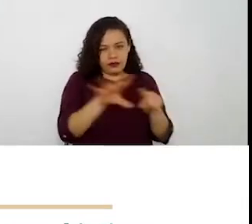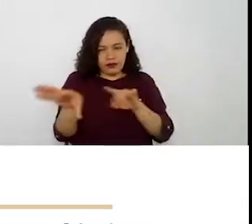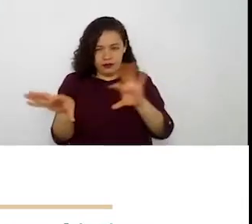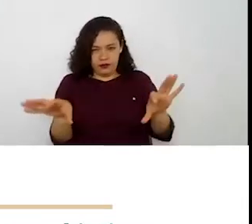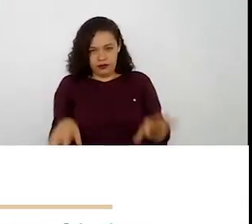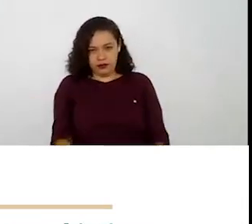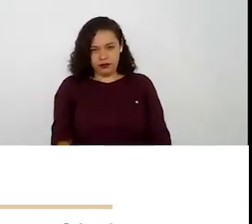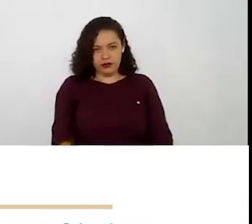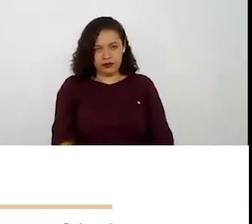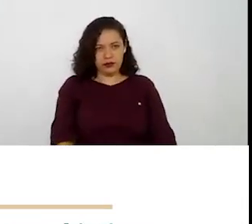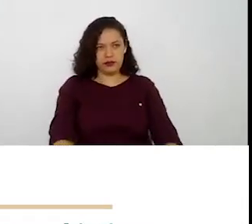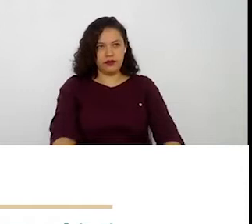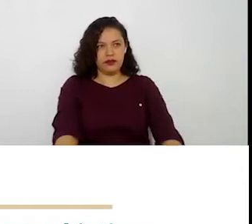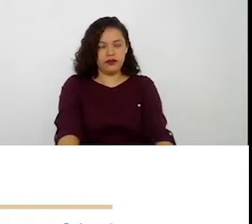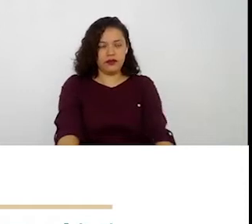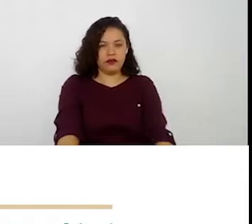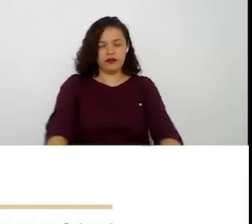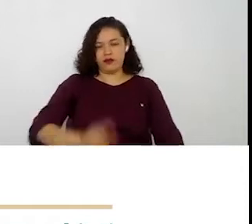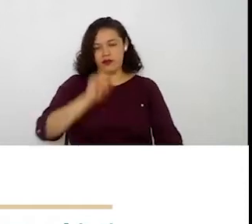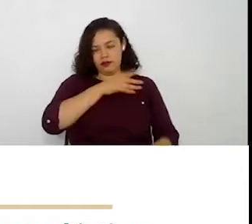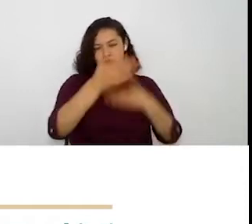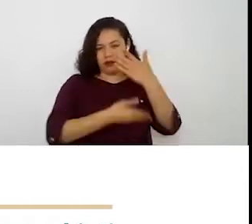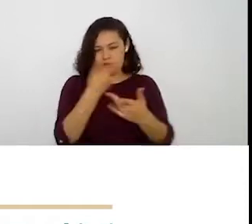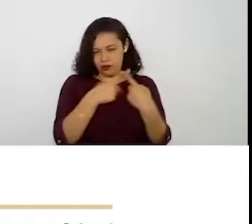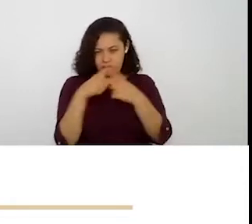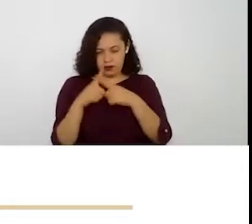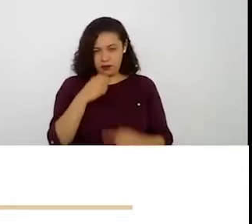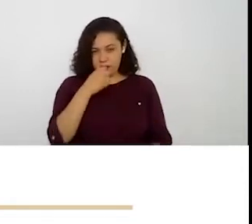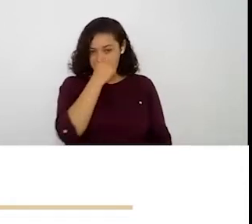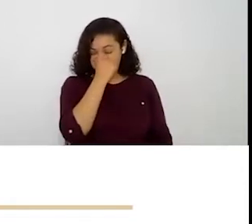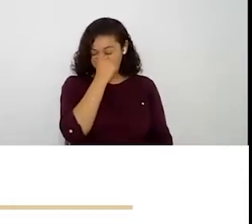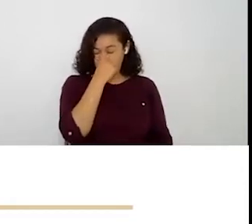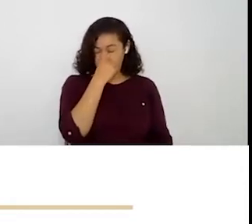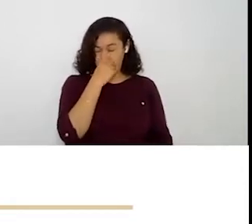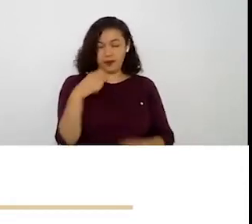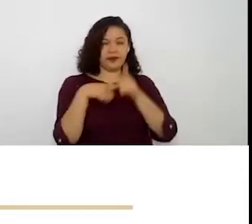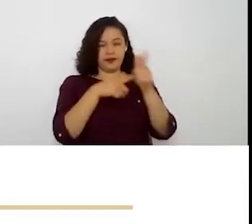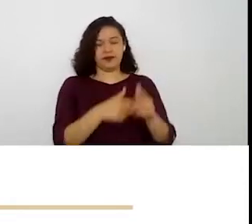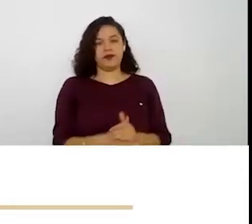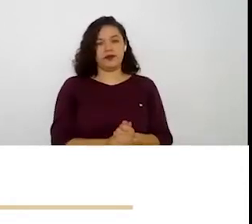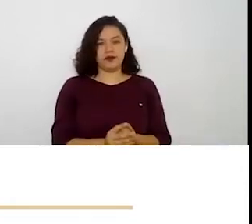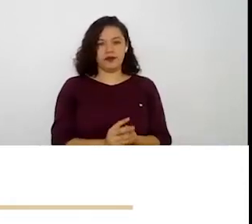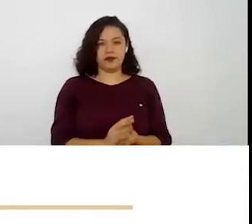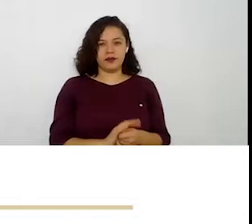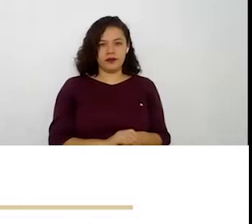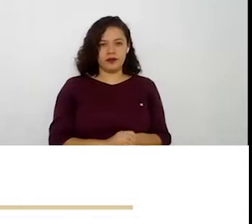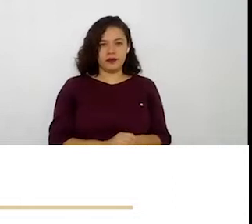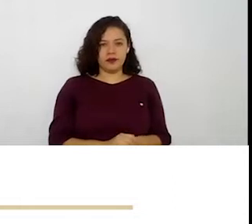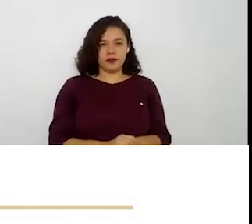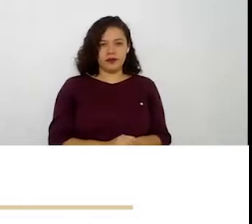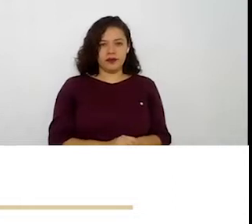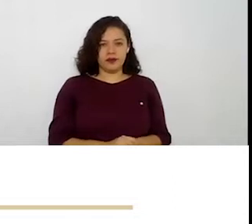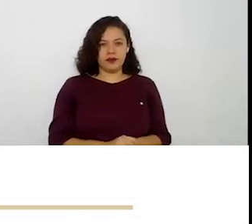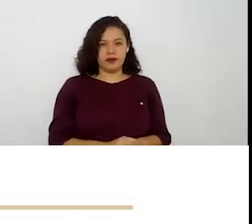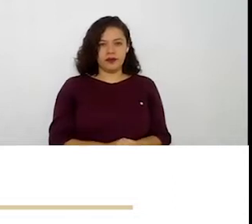dos poblaciones y los servicios van a ser diferentes continuamos ahora en esto en